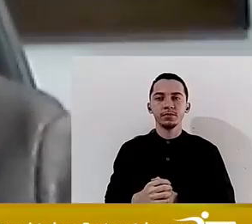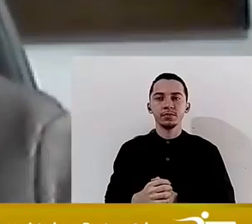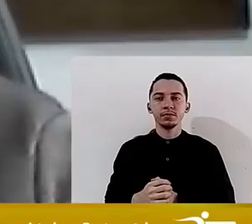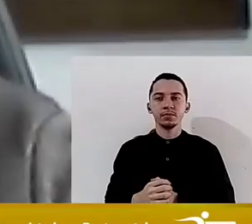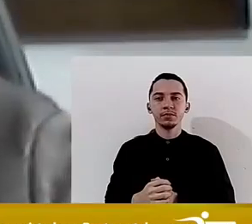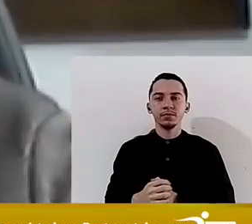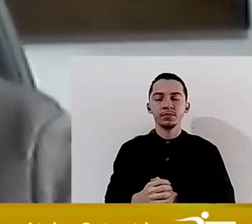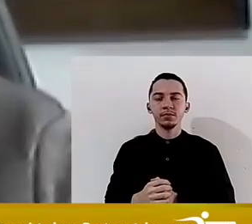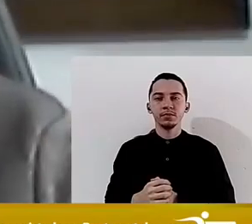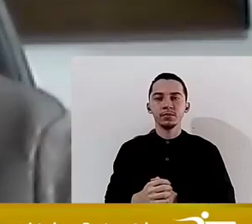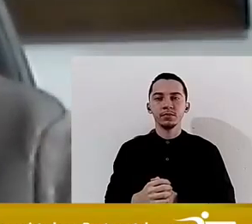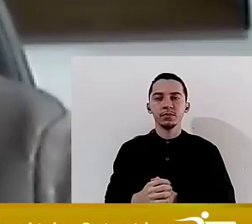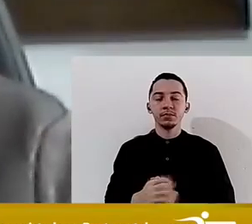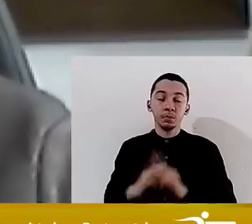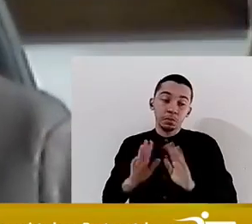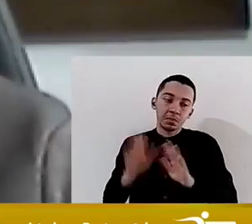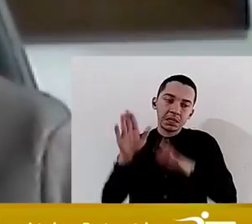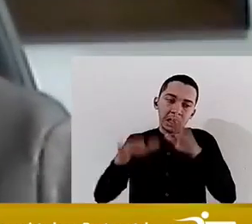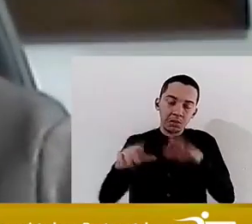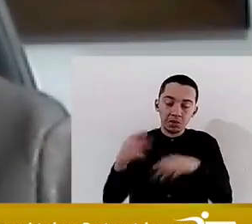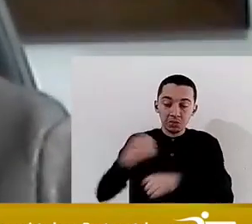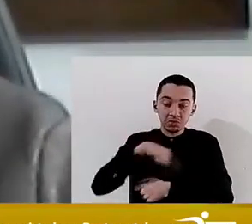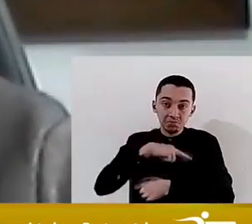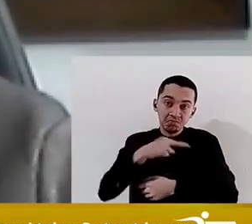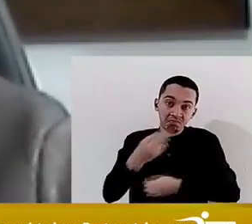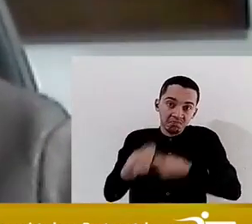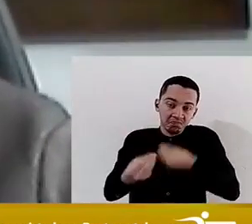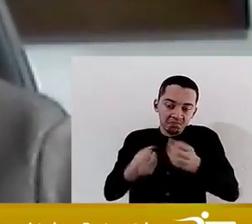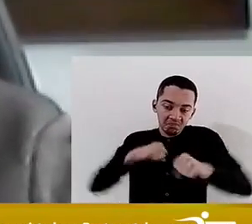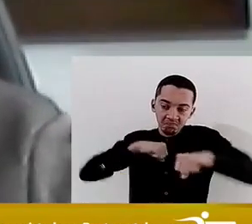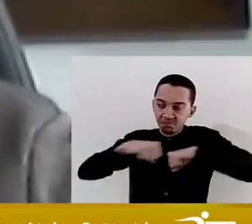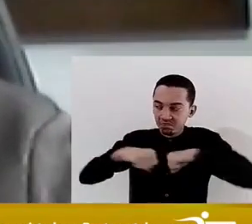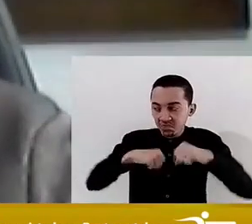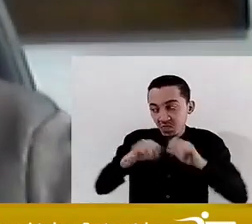hace cosas, no por maldad, sino por imitar.